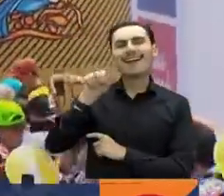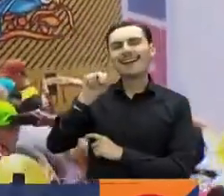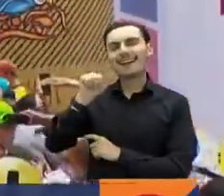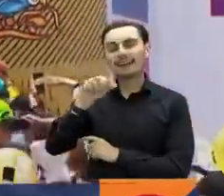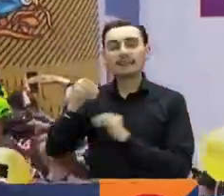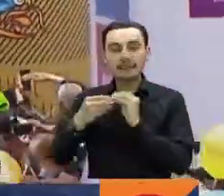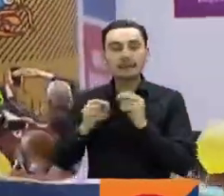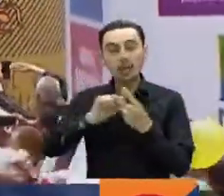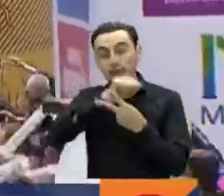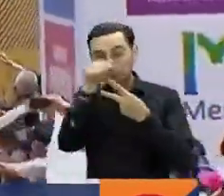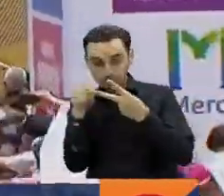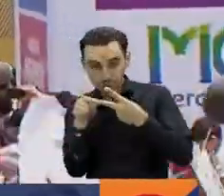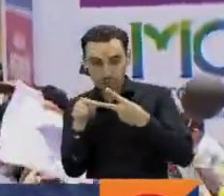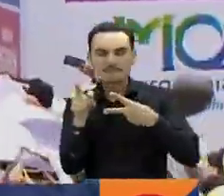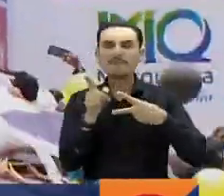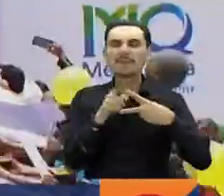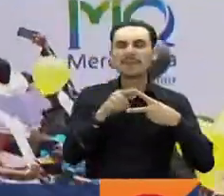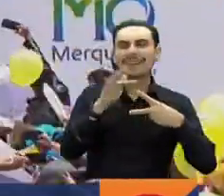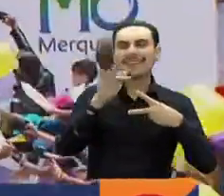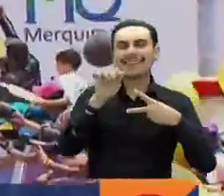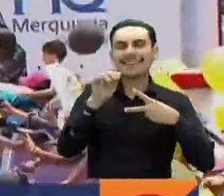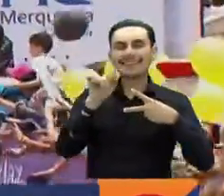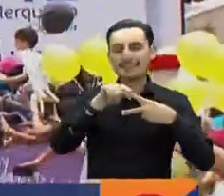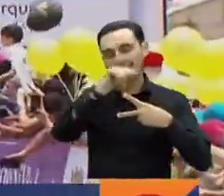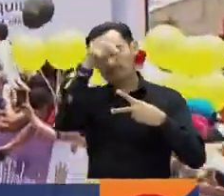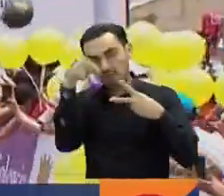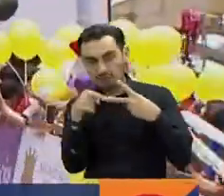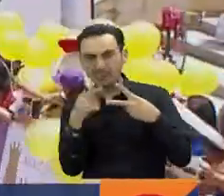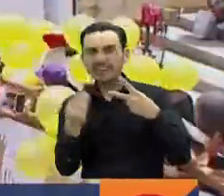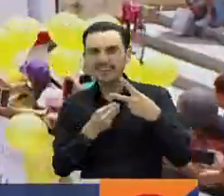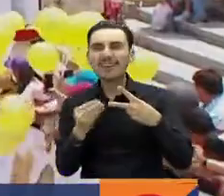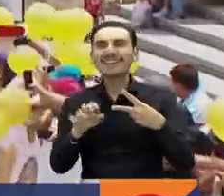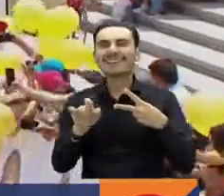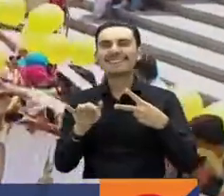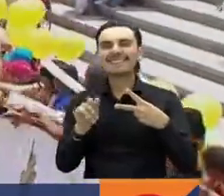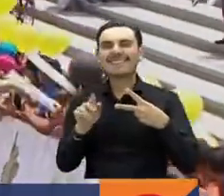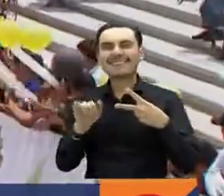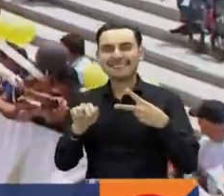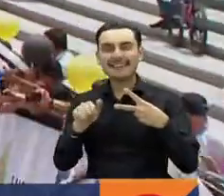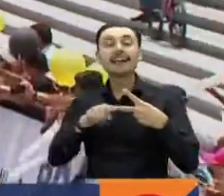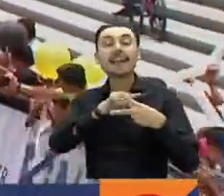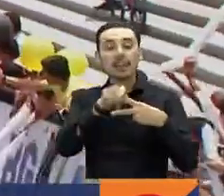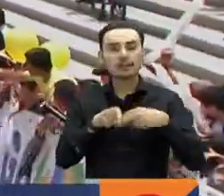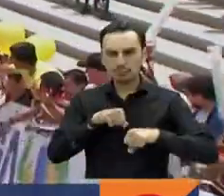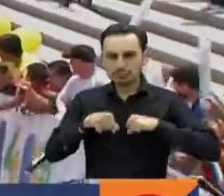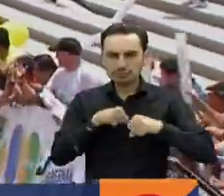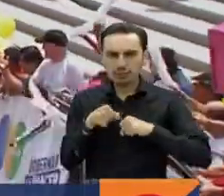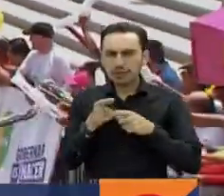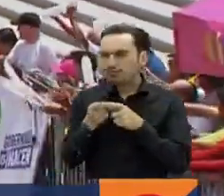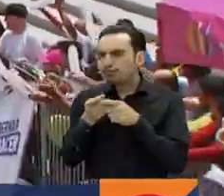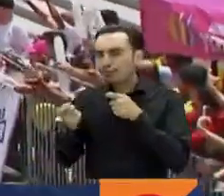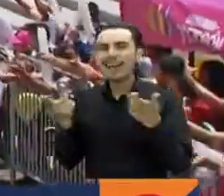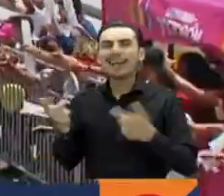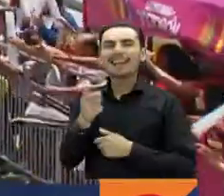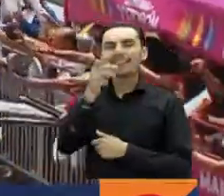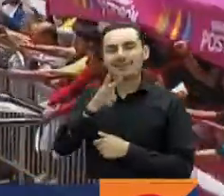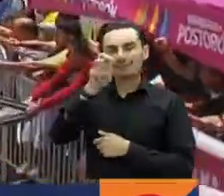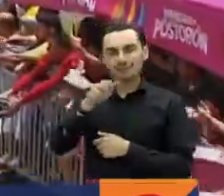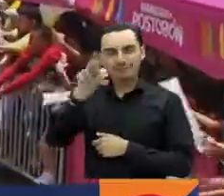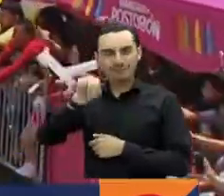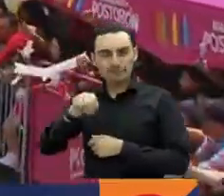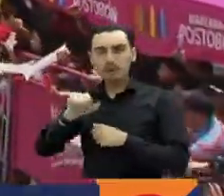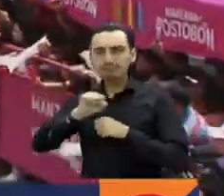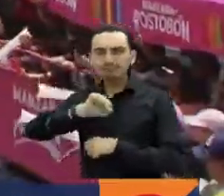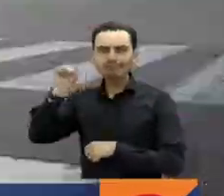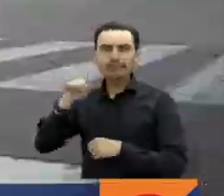dos ataques, primero con Tatiana Ducuara y después con Estefanía Herrera, a unos 18 kilómetros de meta, para culminar